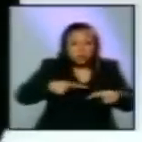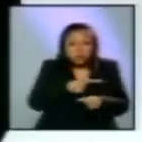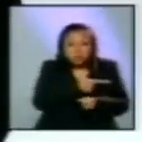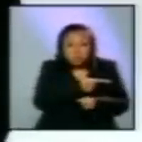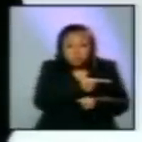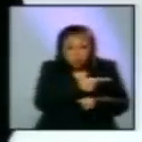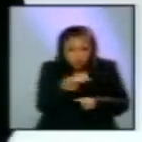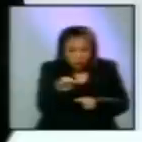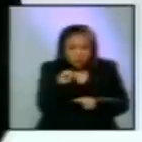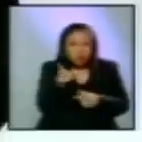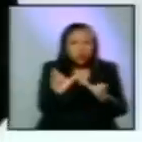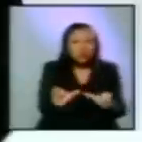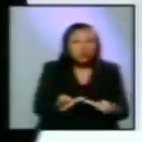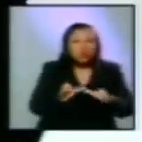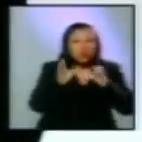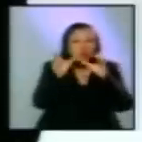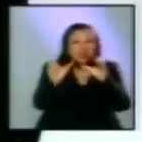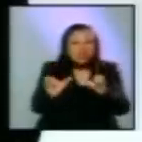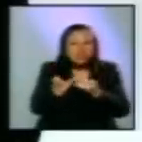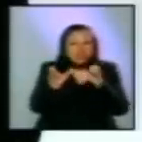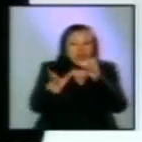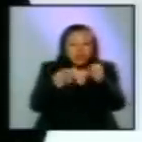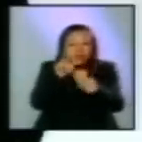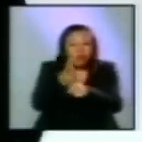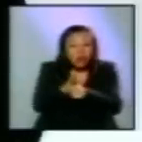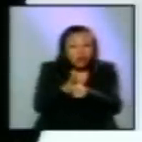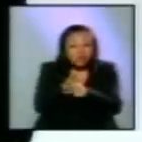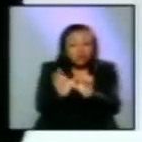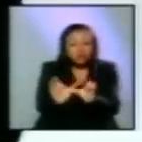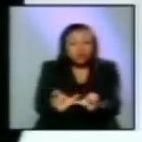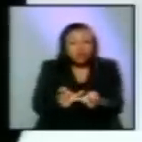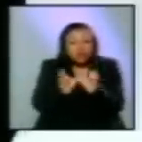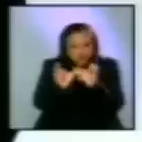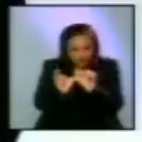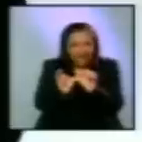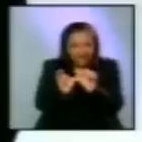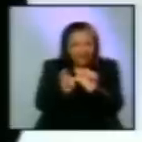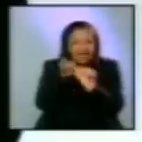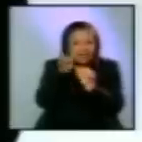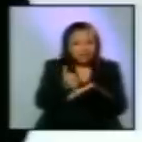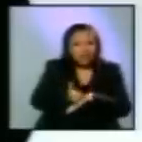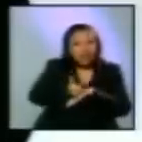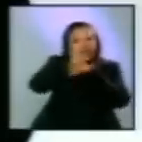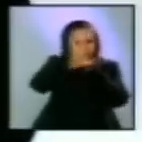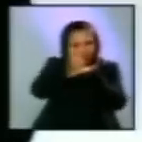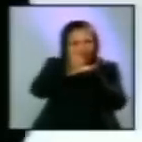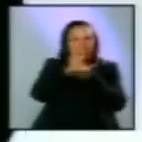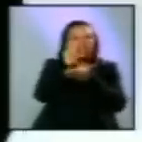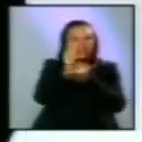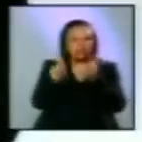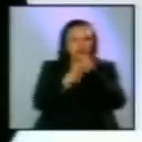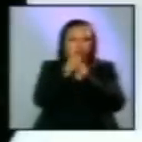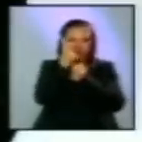que conserven la naturaleza, para que restauren los ecosistemas. Y de esta manera podremos estar resolviendo dos